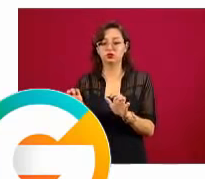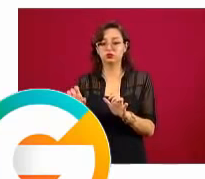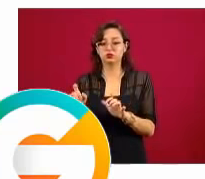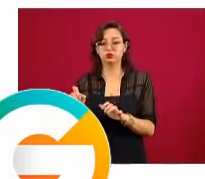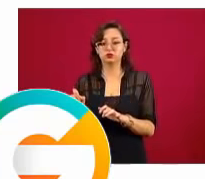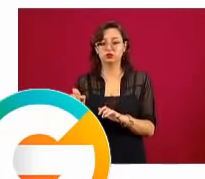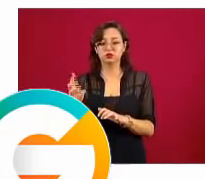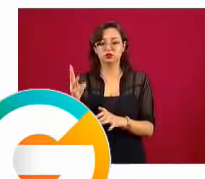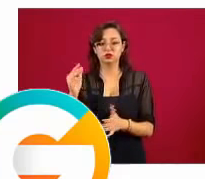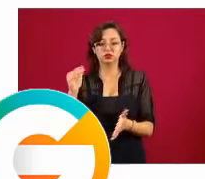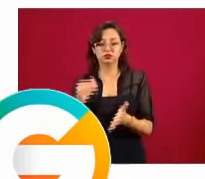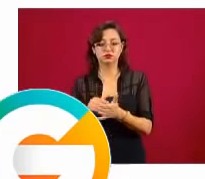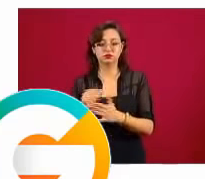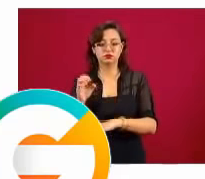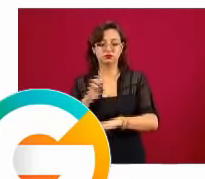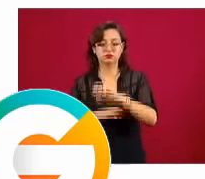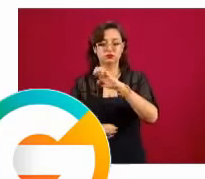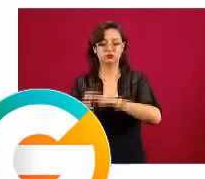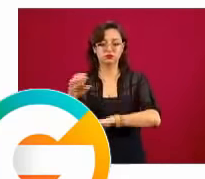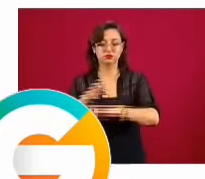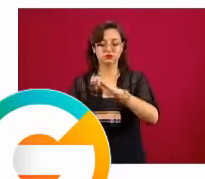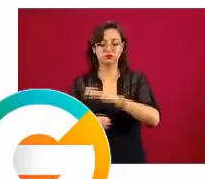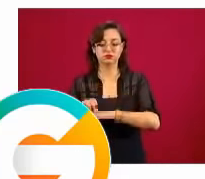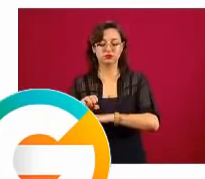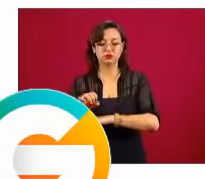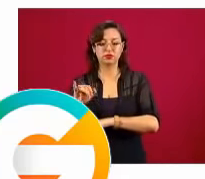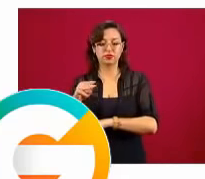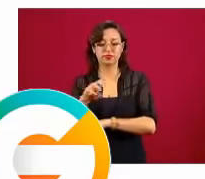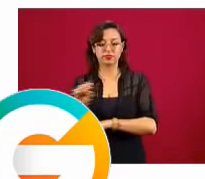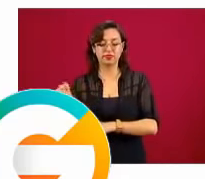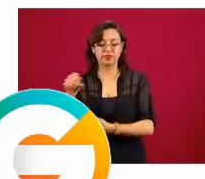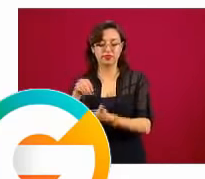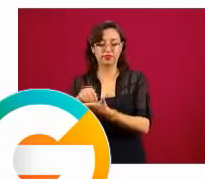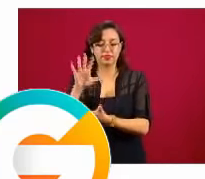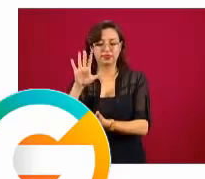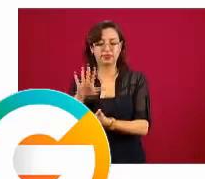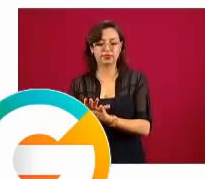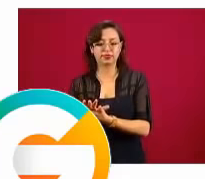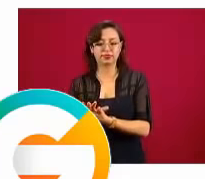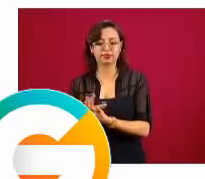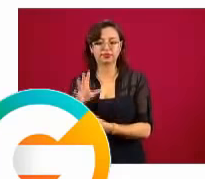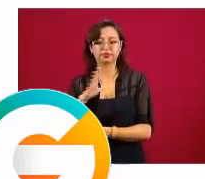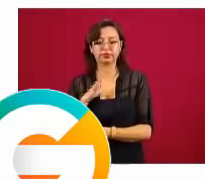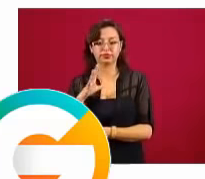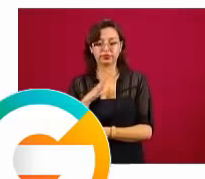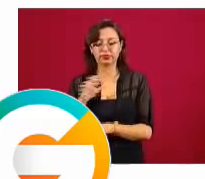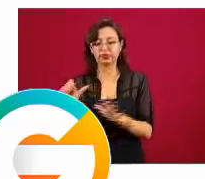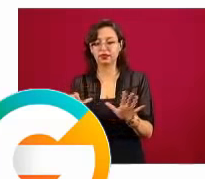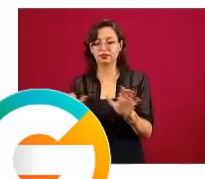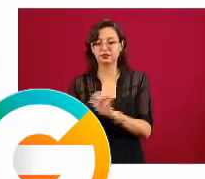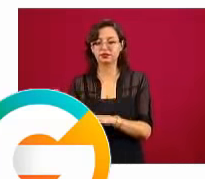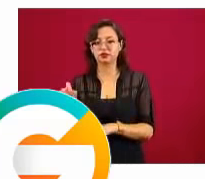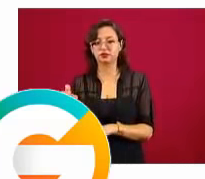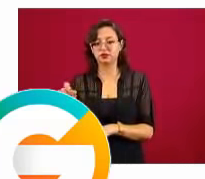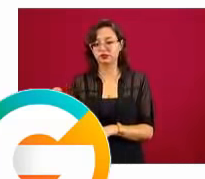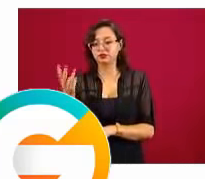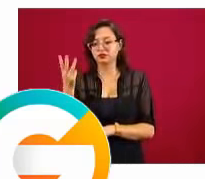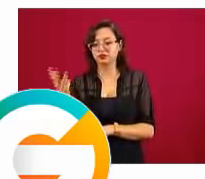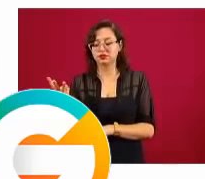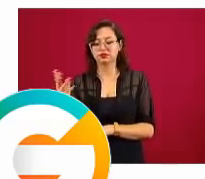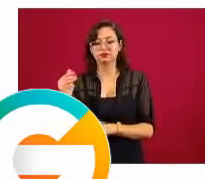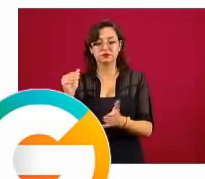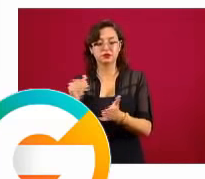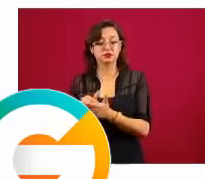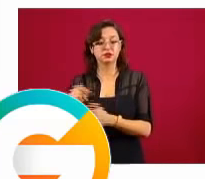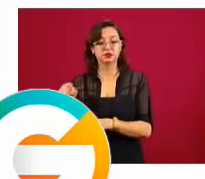923 mil empresas registradas en el Seguro Social, tenemos 623 mil, es decir, es el grupo más